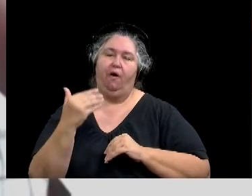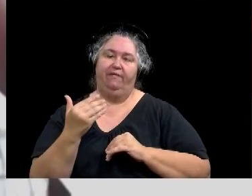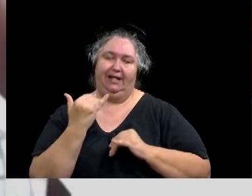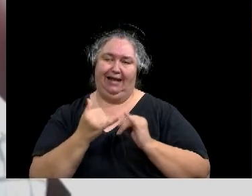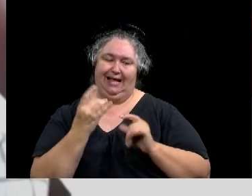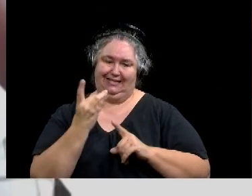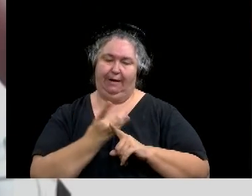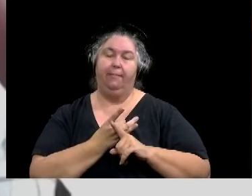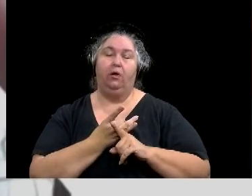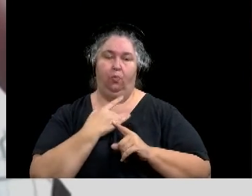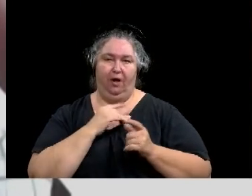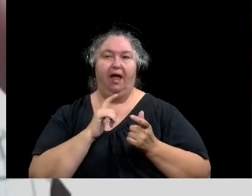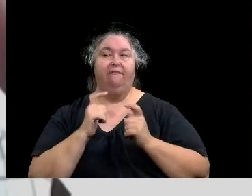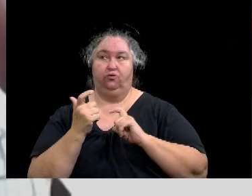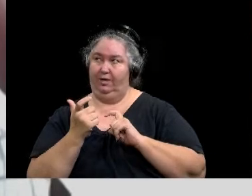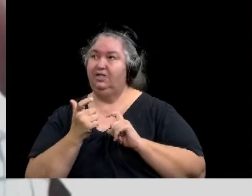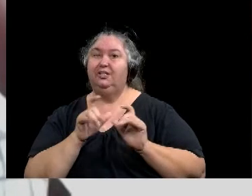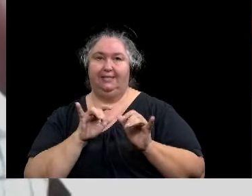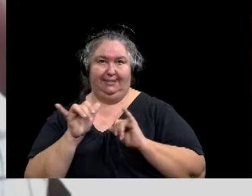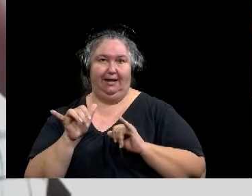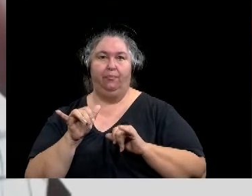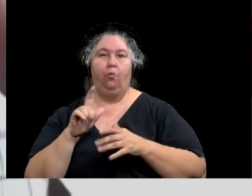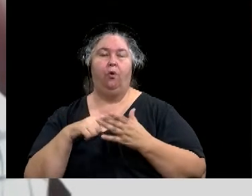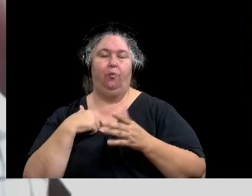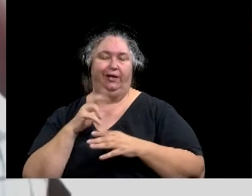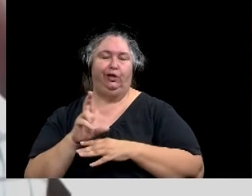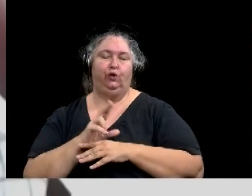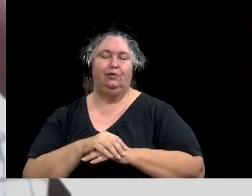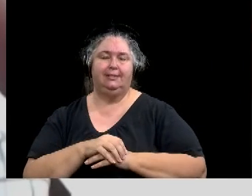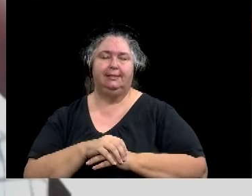en los últimos ocho meses en el 3